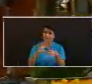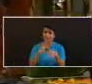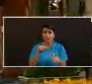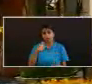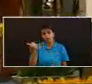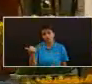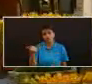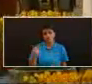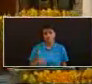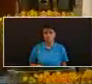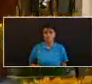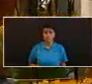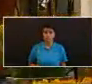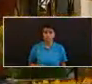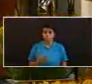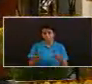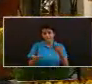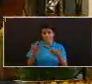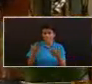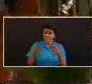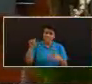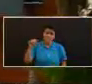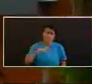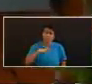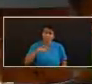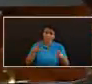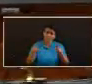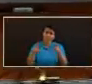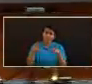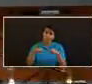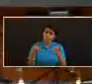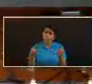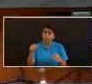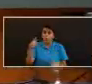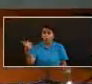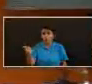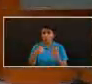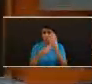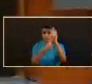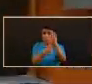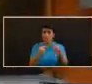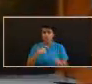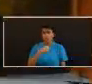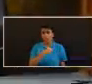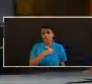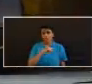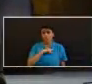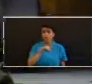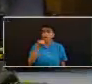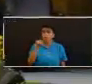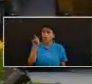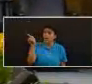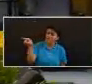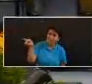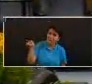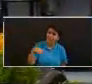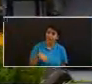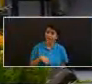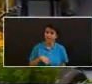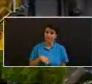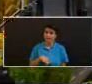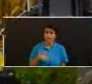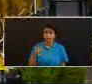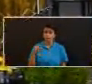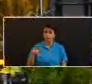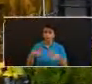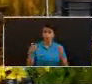otros. Quizás no tengo dones como otros se manifiesta. Yo quisiera ser como fulano, como dice mi pastor, ¿verdad?